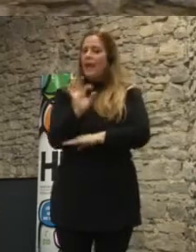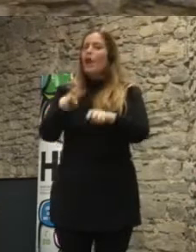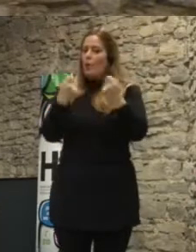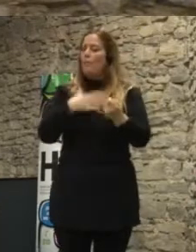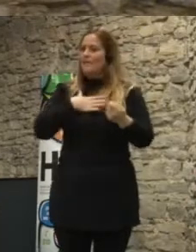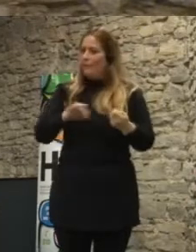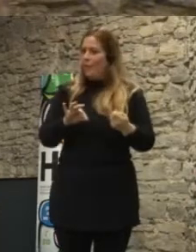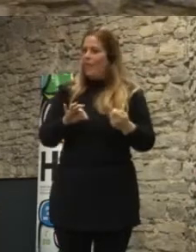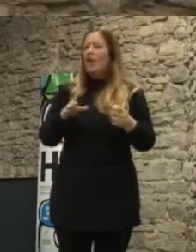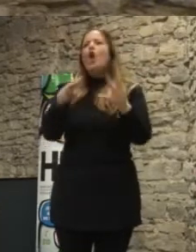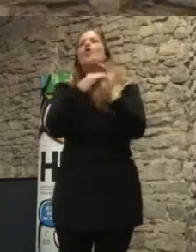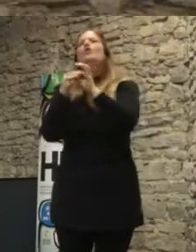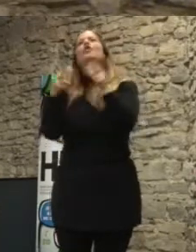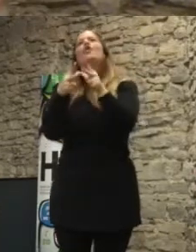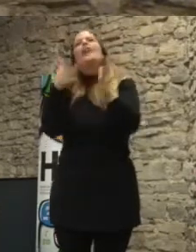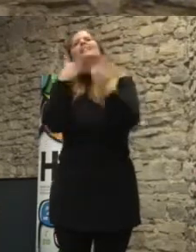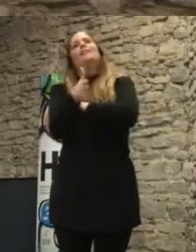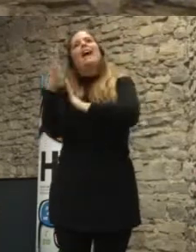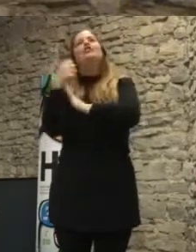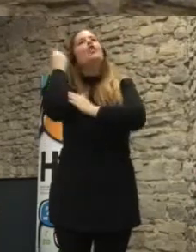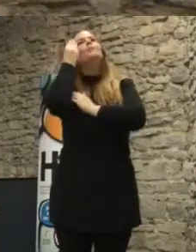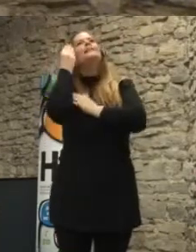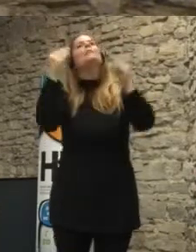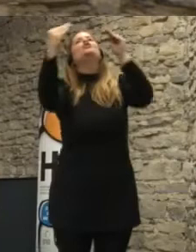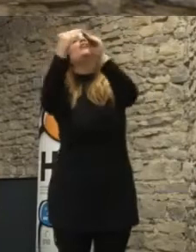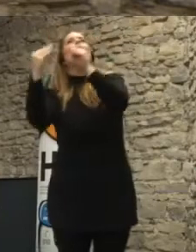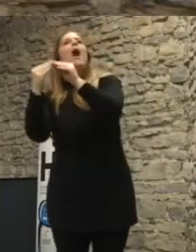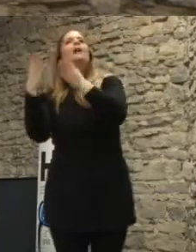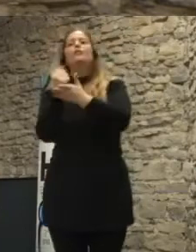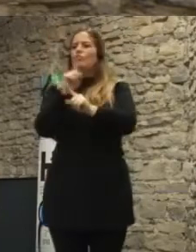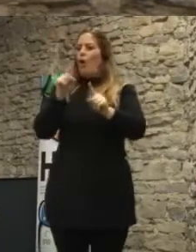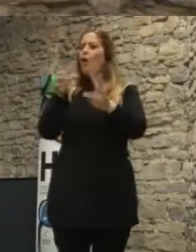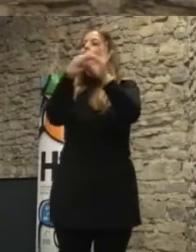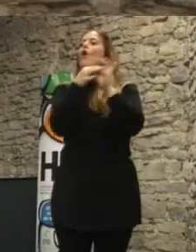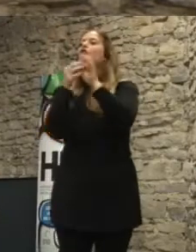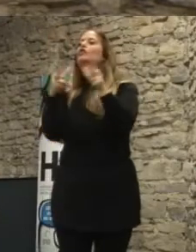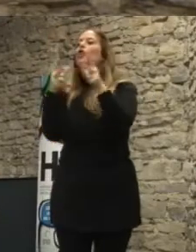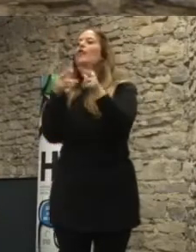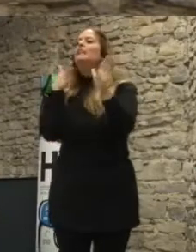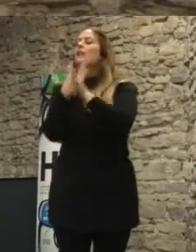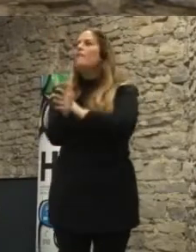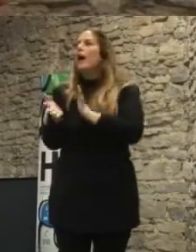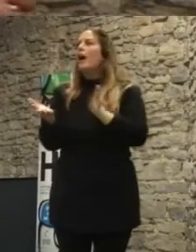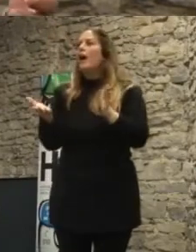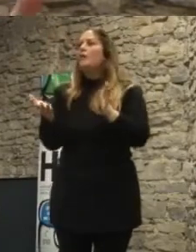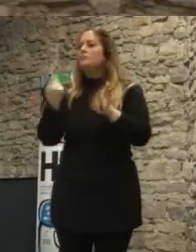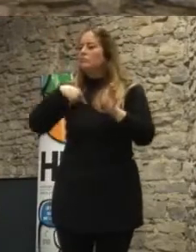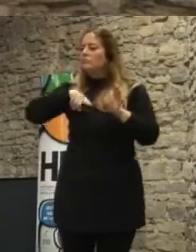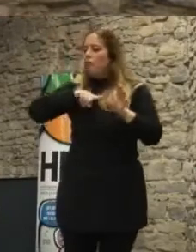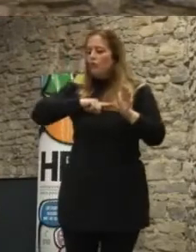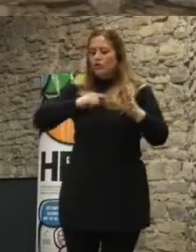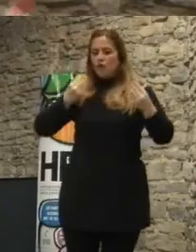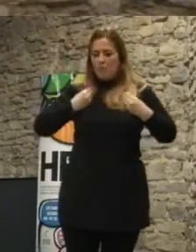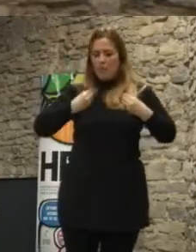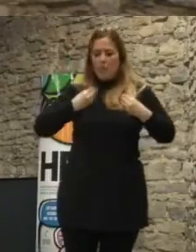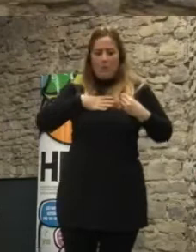todos pensando lo mismo, todos iguales y todos, ¿no?, sino la cohesión social entendida como podemos vivir en